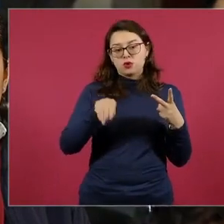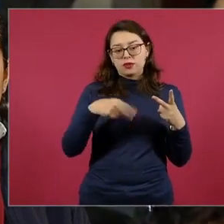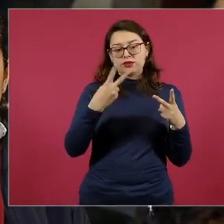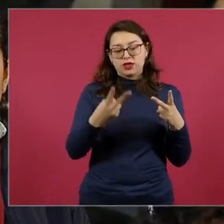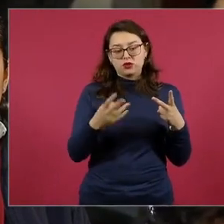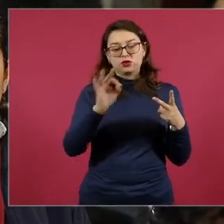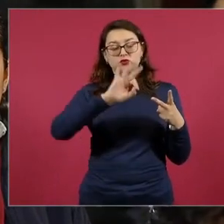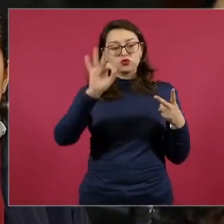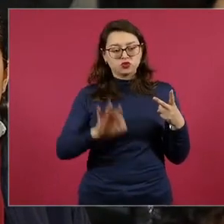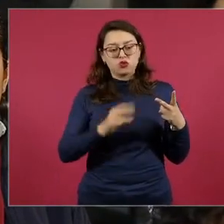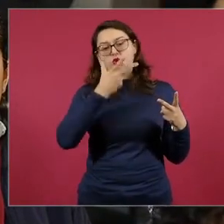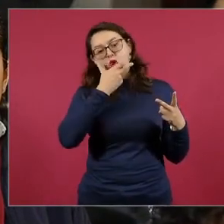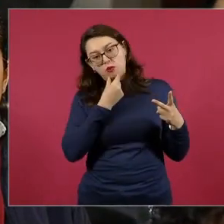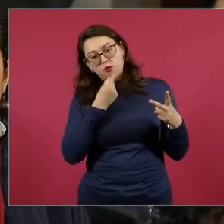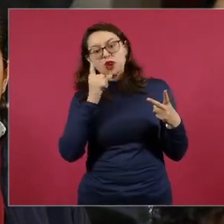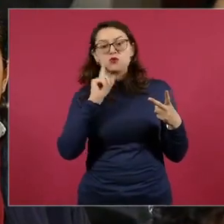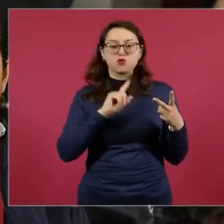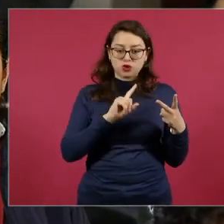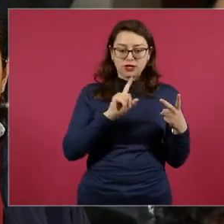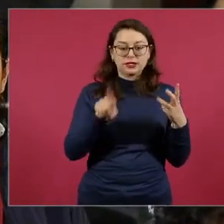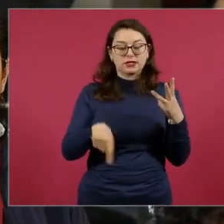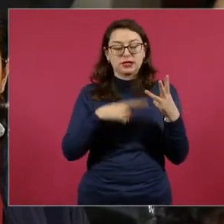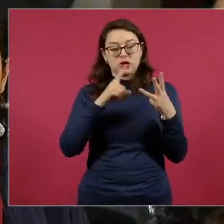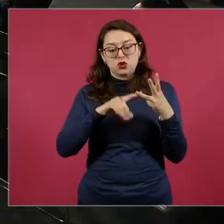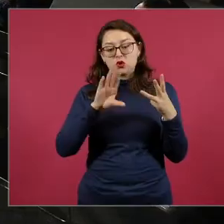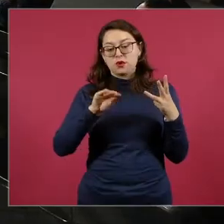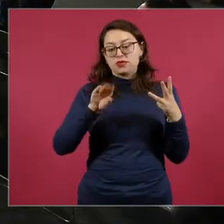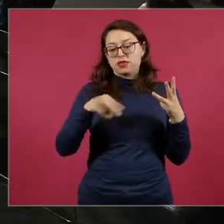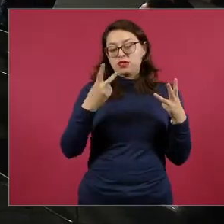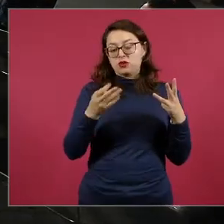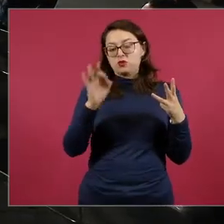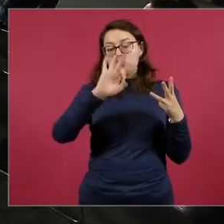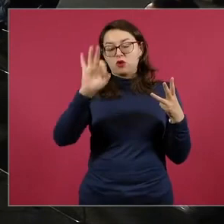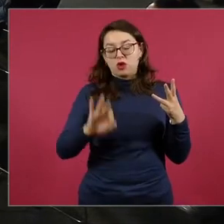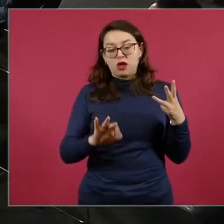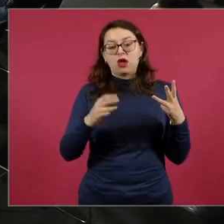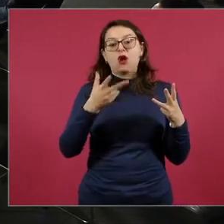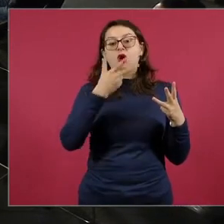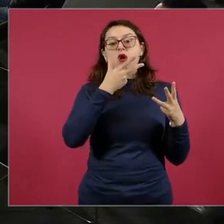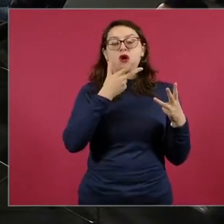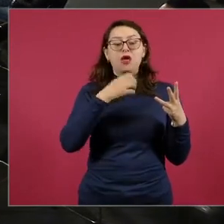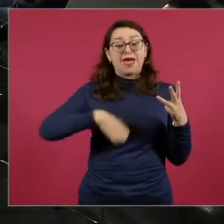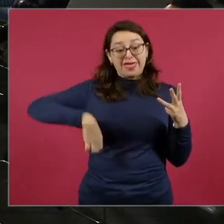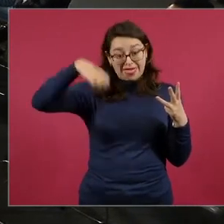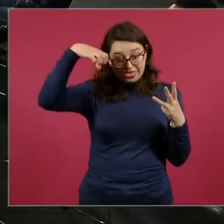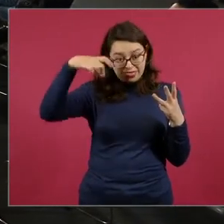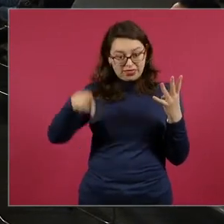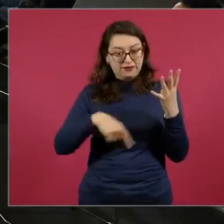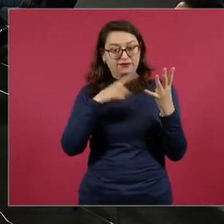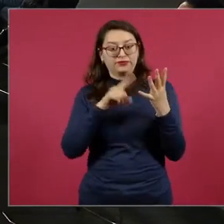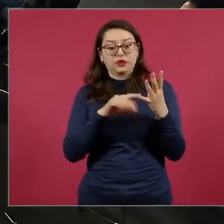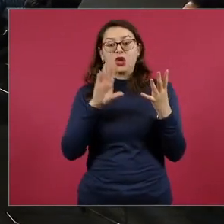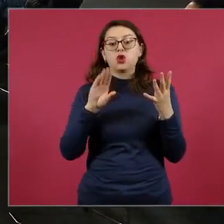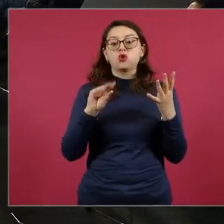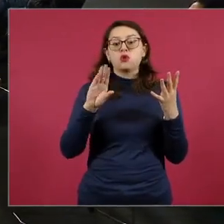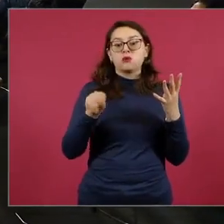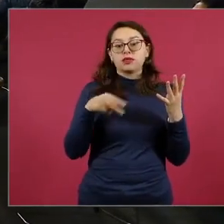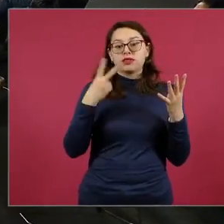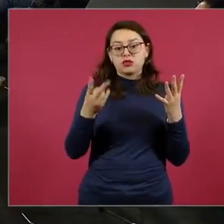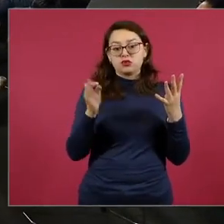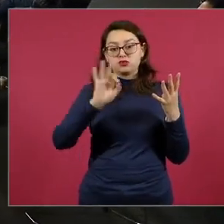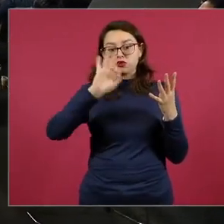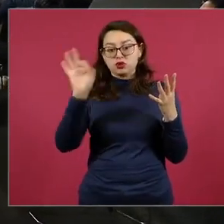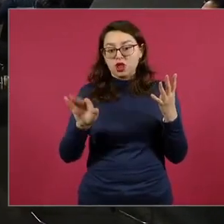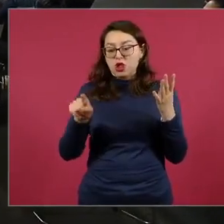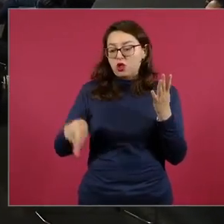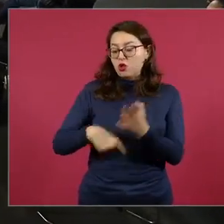sexo, el 92% viene la edad, el 92% viene el lugar